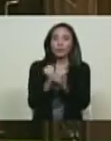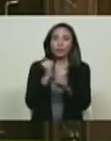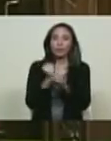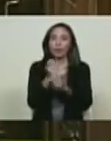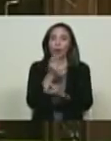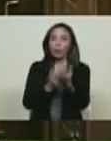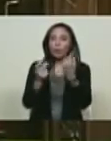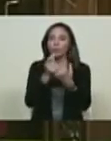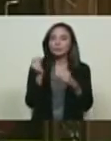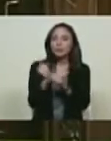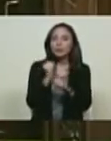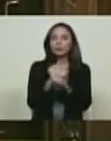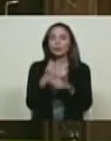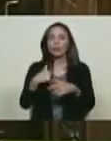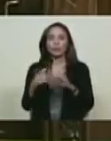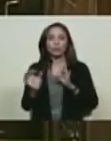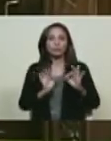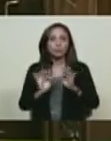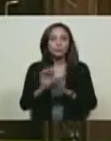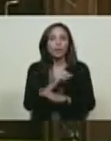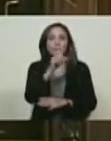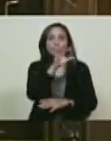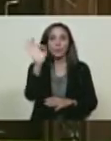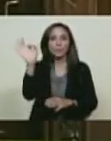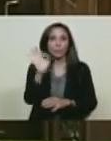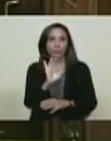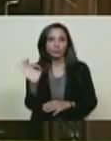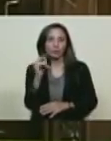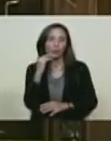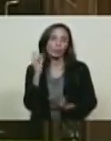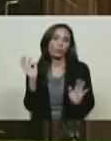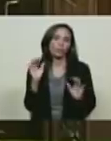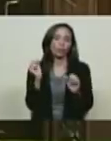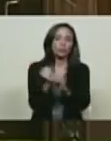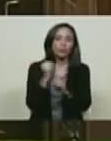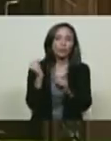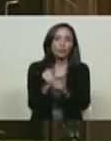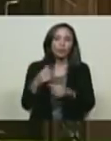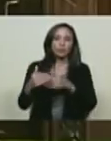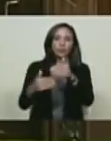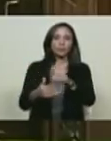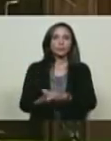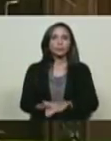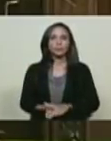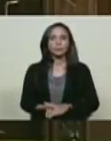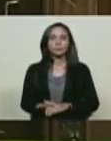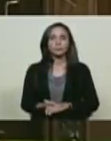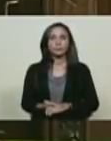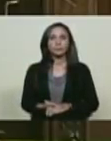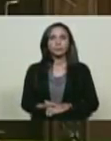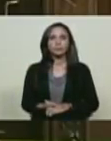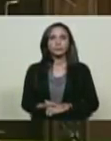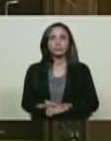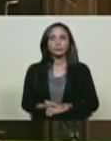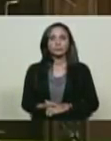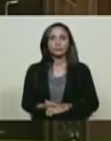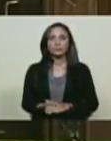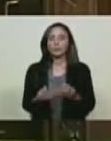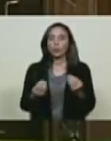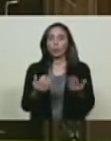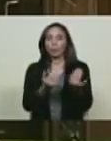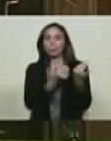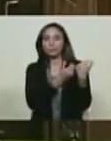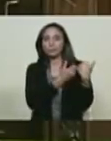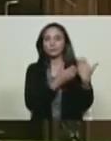cual estoy dedicado 100%, creo muy importante y es parte de mi